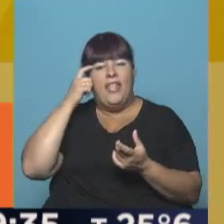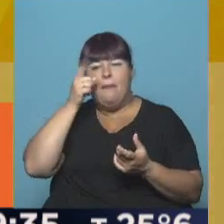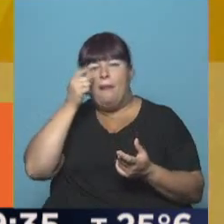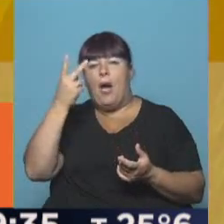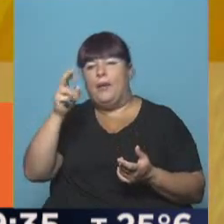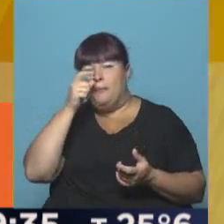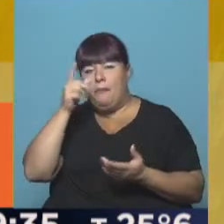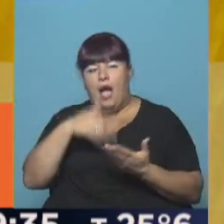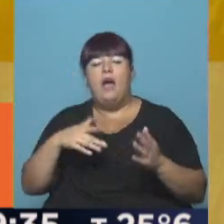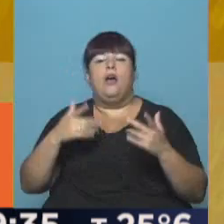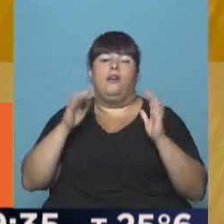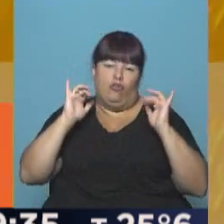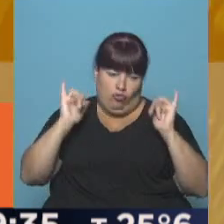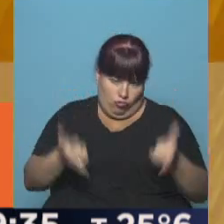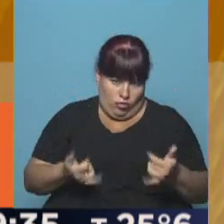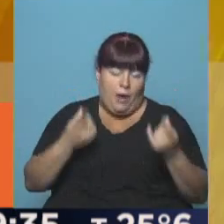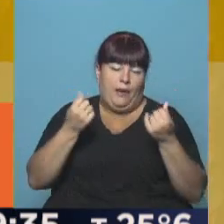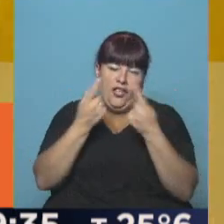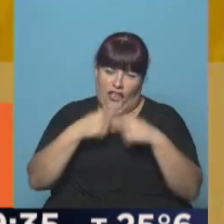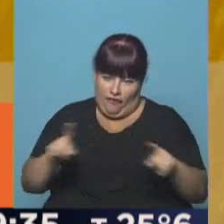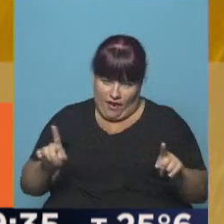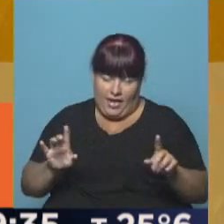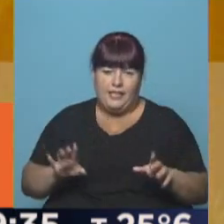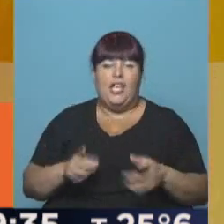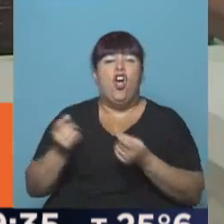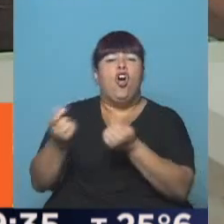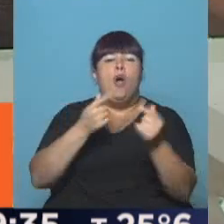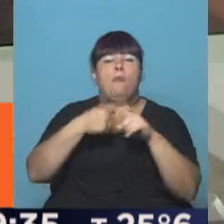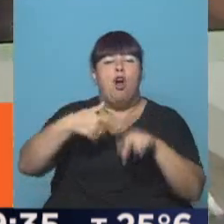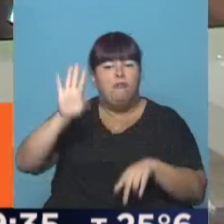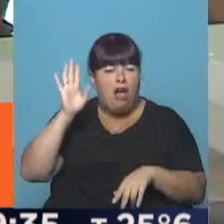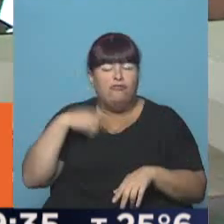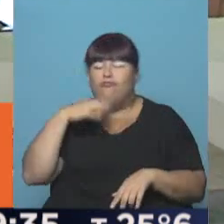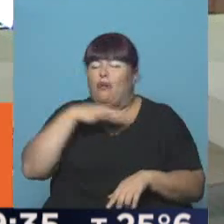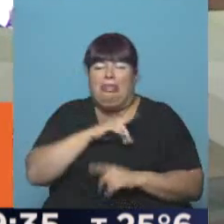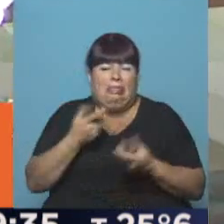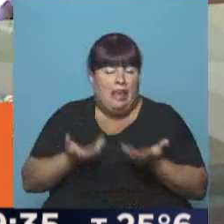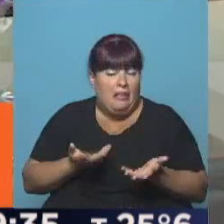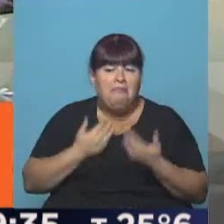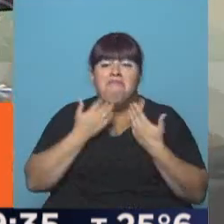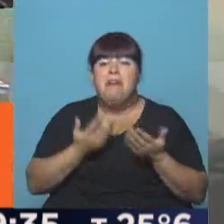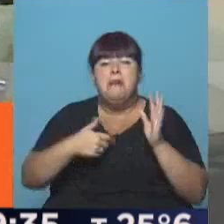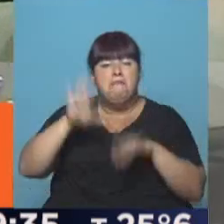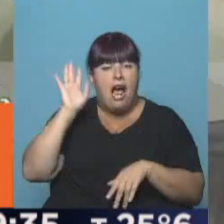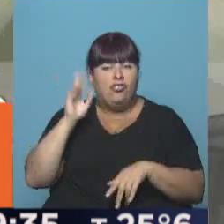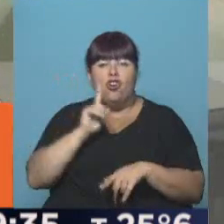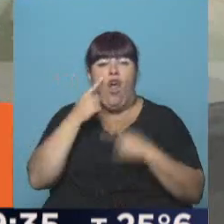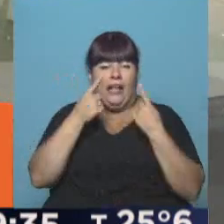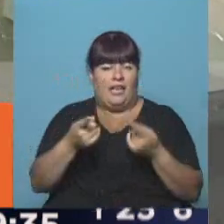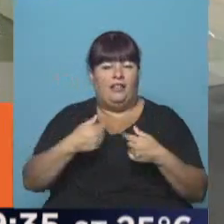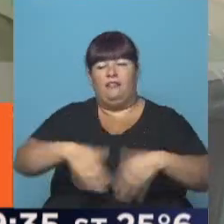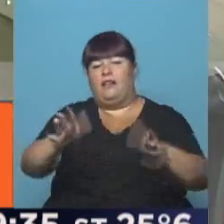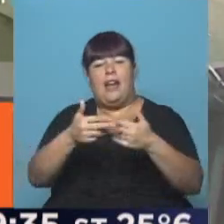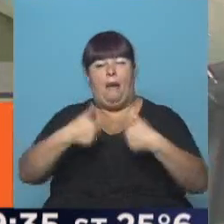20 papás Por supuesto que el precio es otro la compra un mayorista yo nunca la entendí demasiado bien porque el mayorista primero no te atiende te